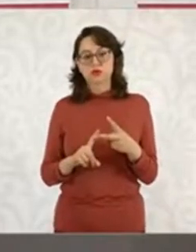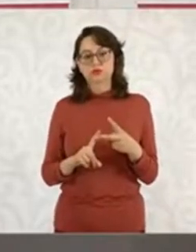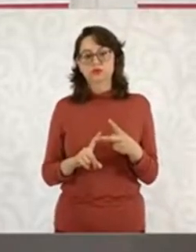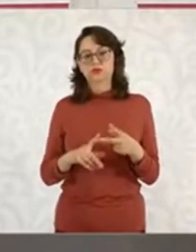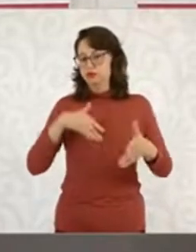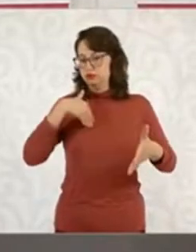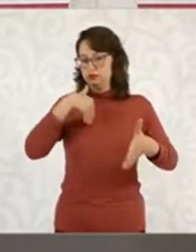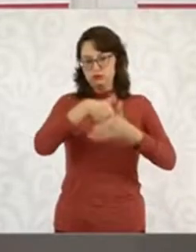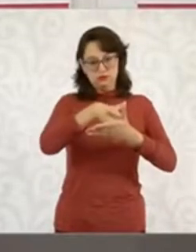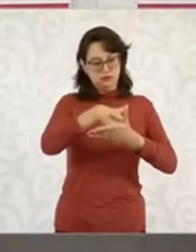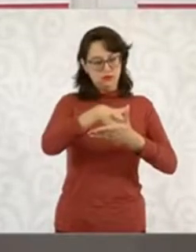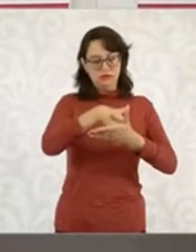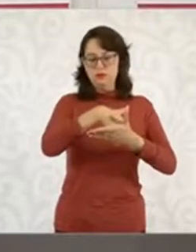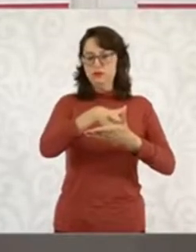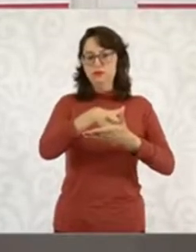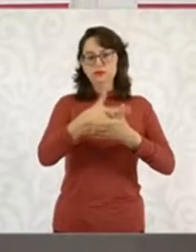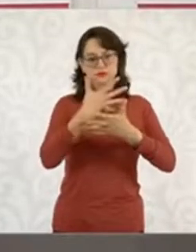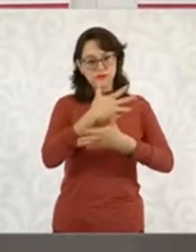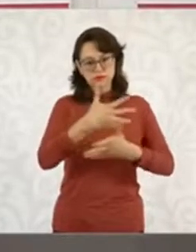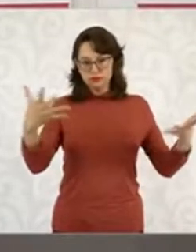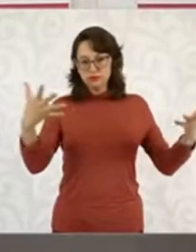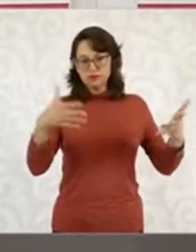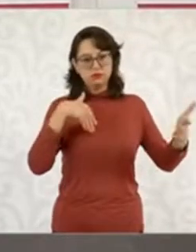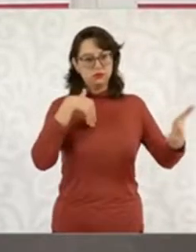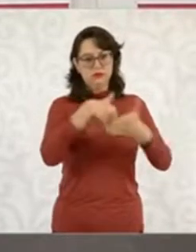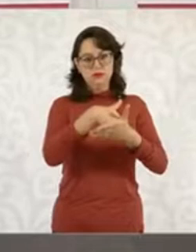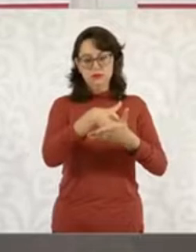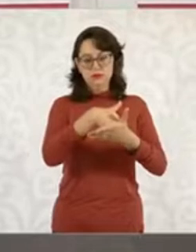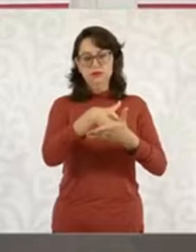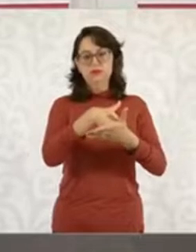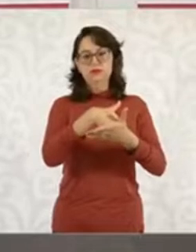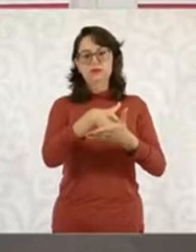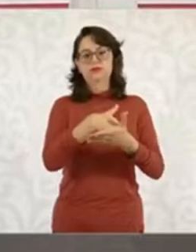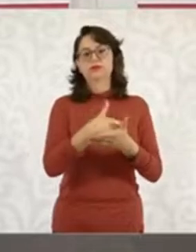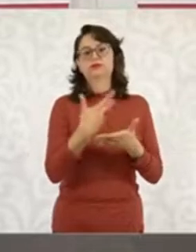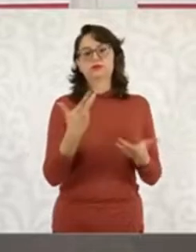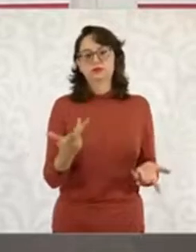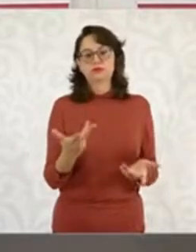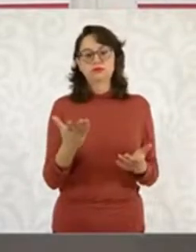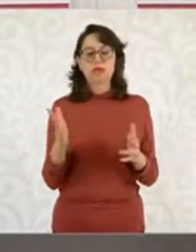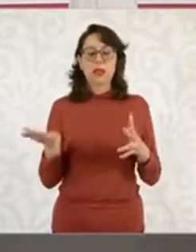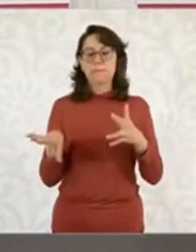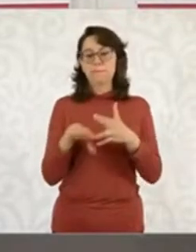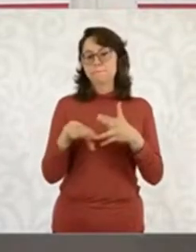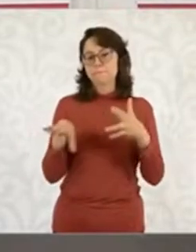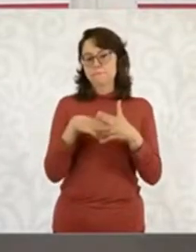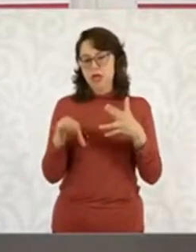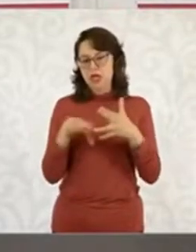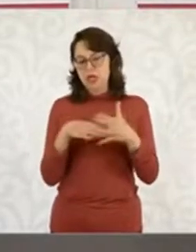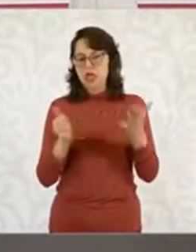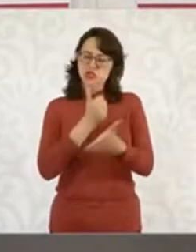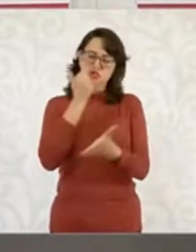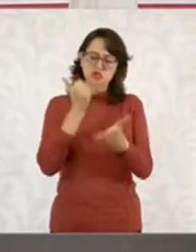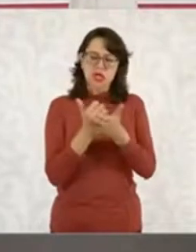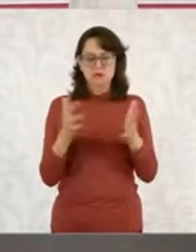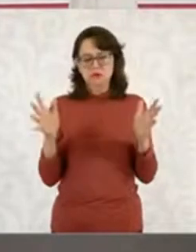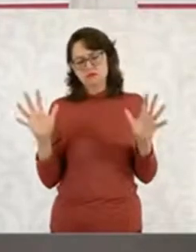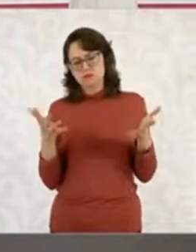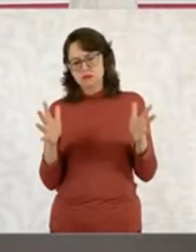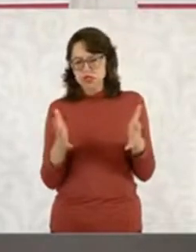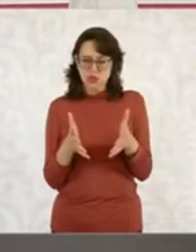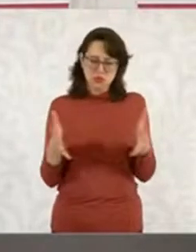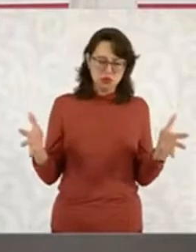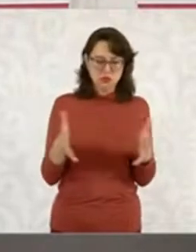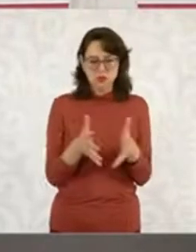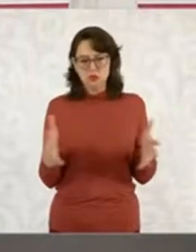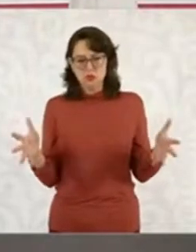estación terminal. Este es el tipo de estación que hay en ciudades grandes. Estación intermedia son ciudades medianas que sabemos que tienen